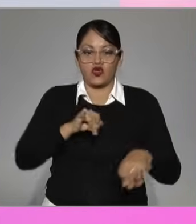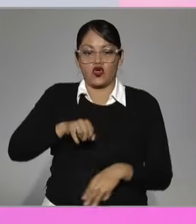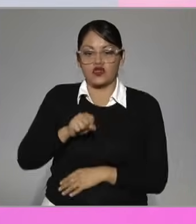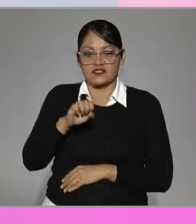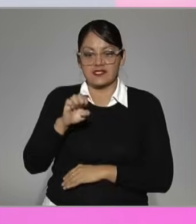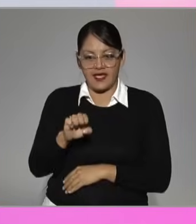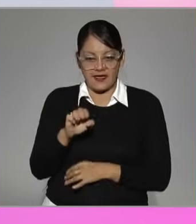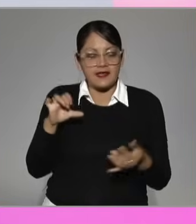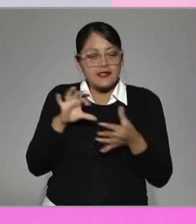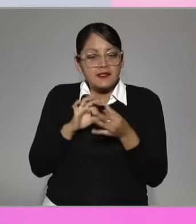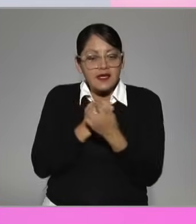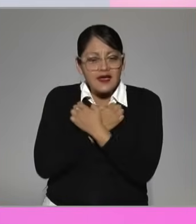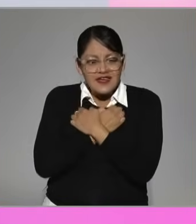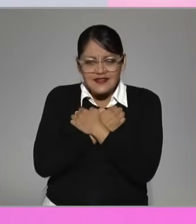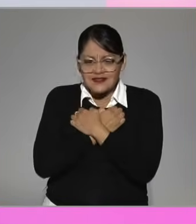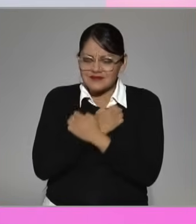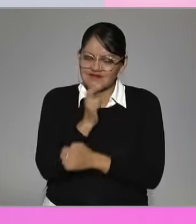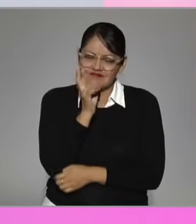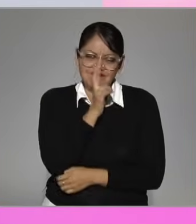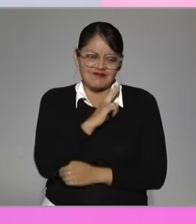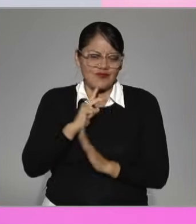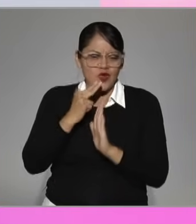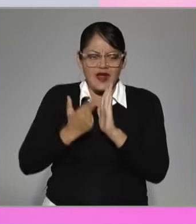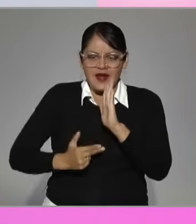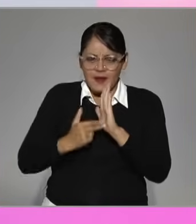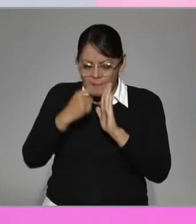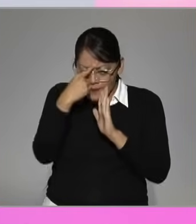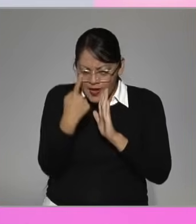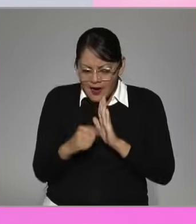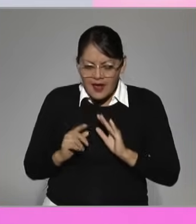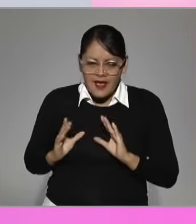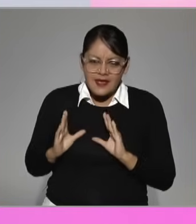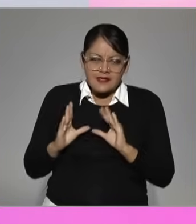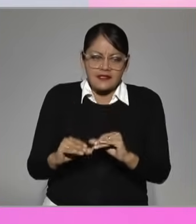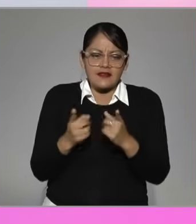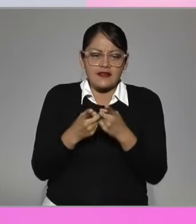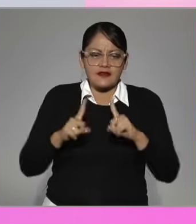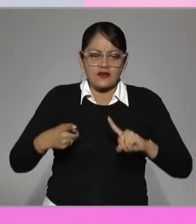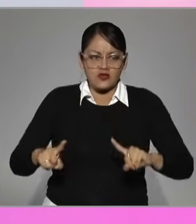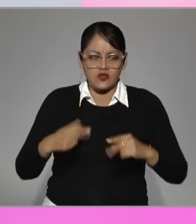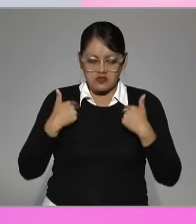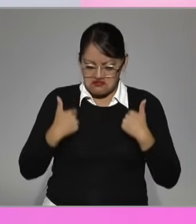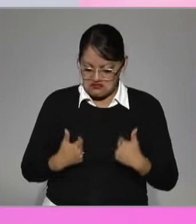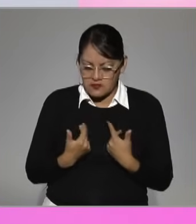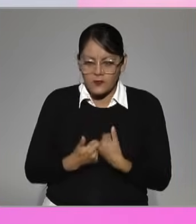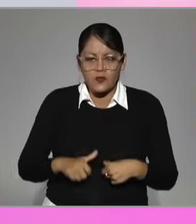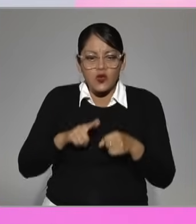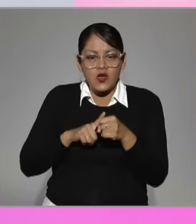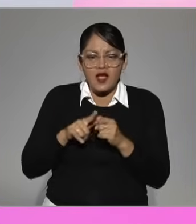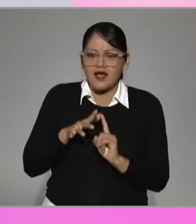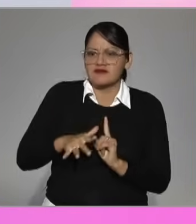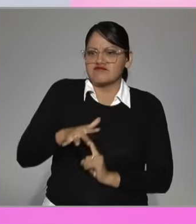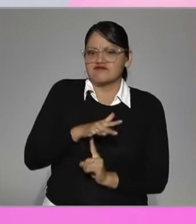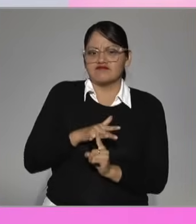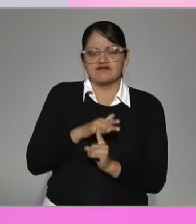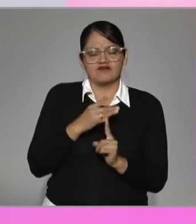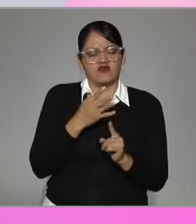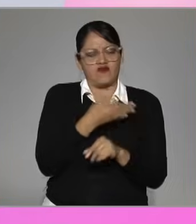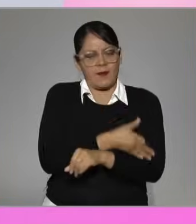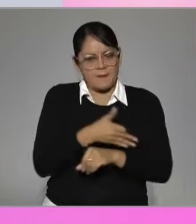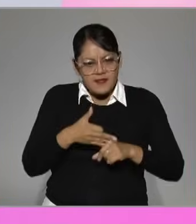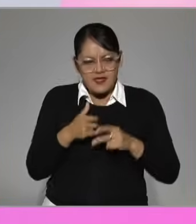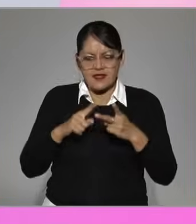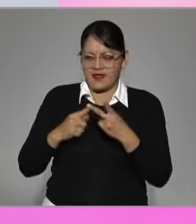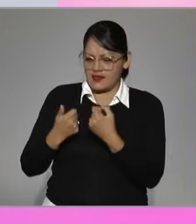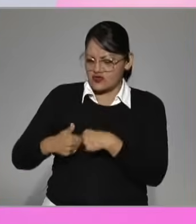la educación es la mejor herramienta para el desarrollo humano y social. Implican todos los sectores: familia,